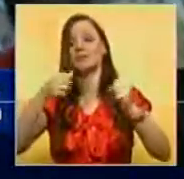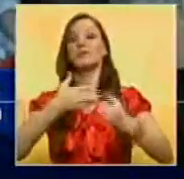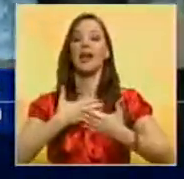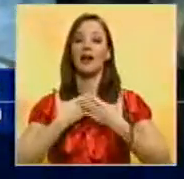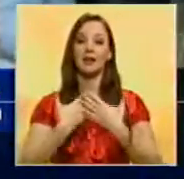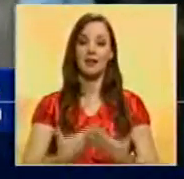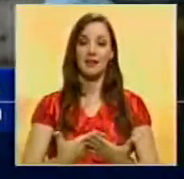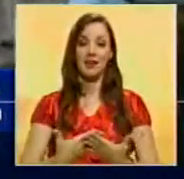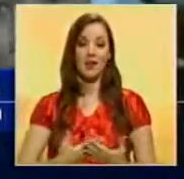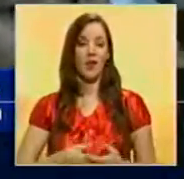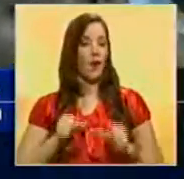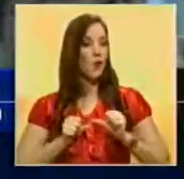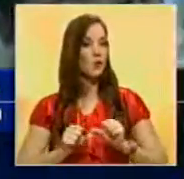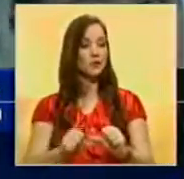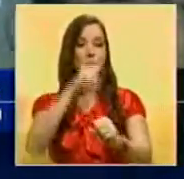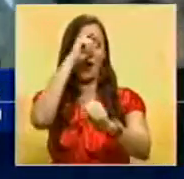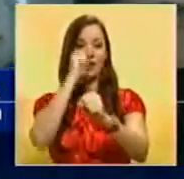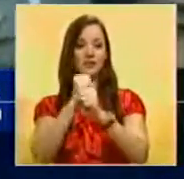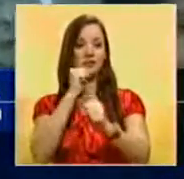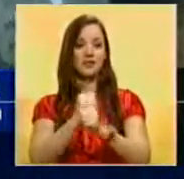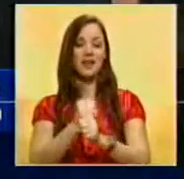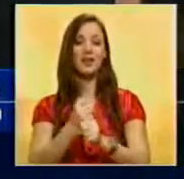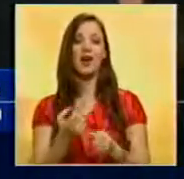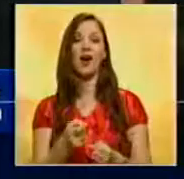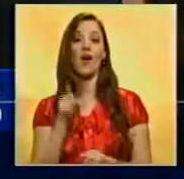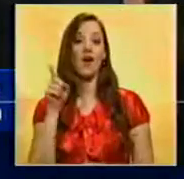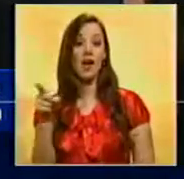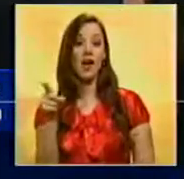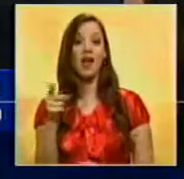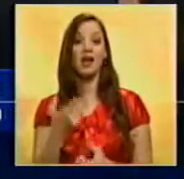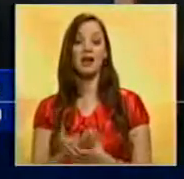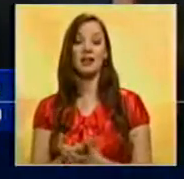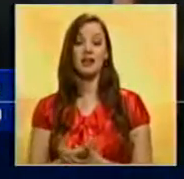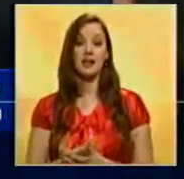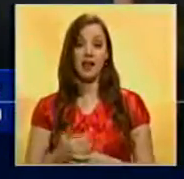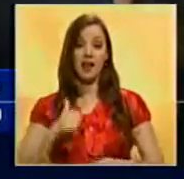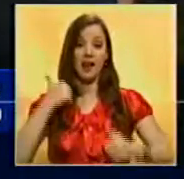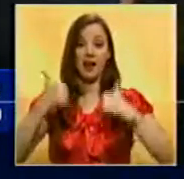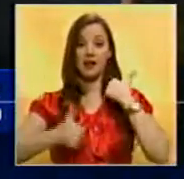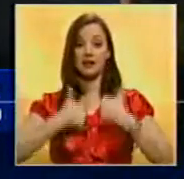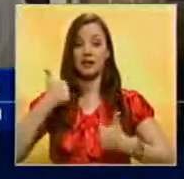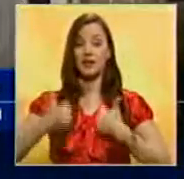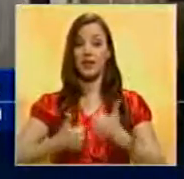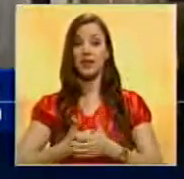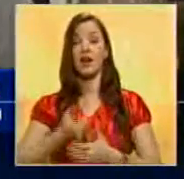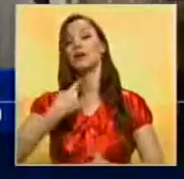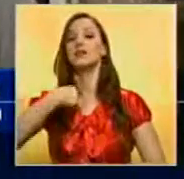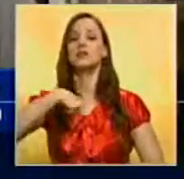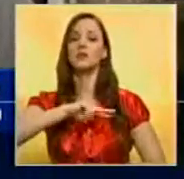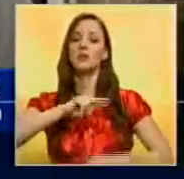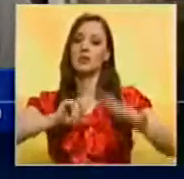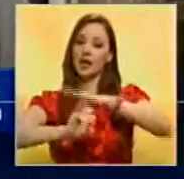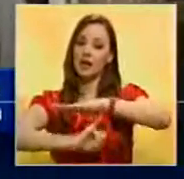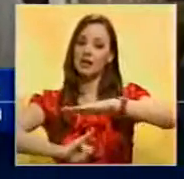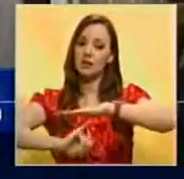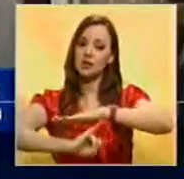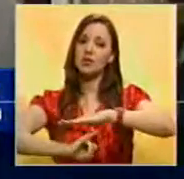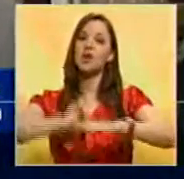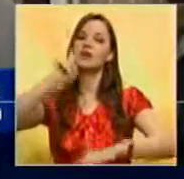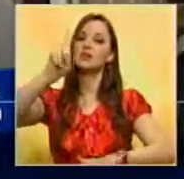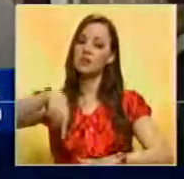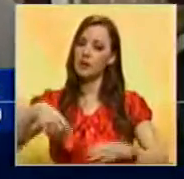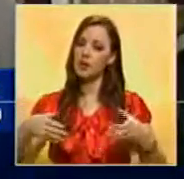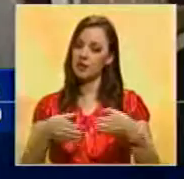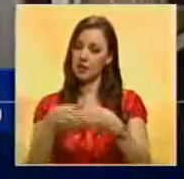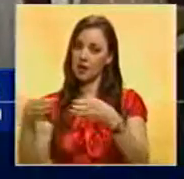dedicación, su continuo trabajo, hace resaltar pues las actividades que hace nuestra institución y de la